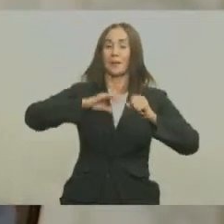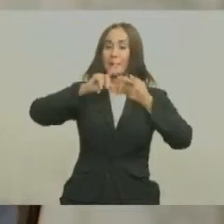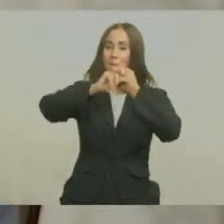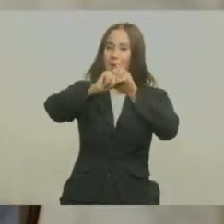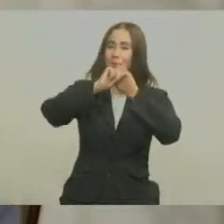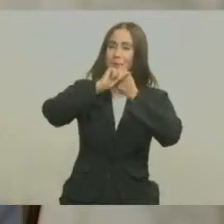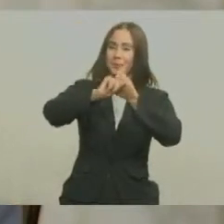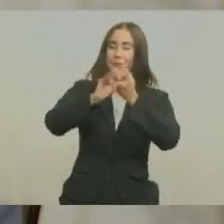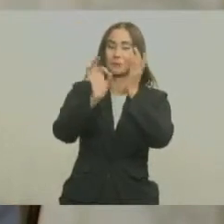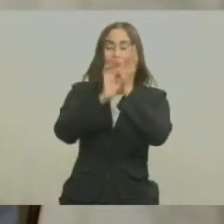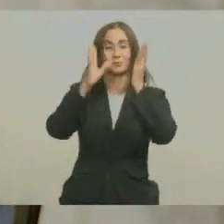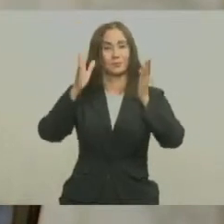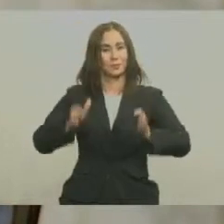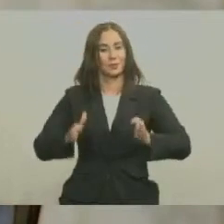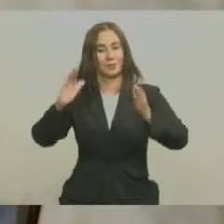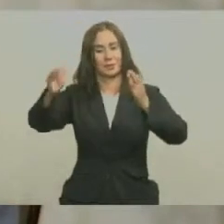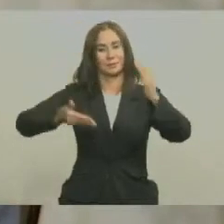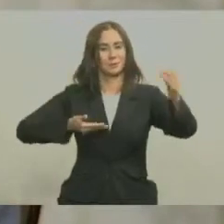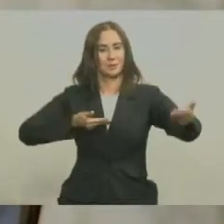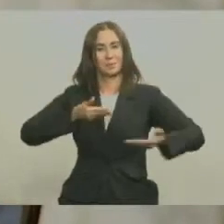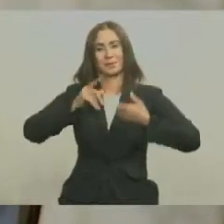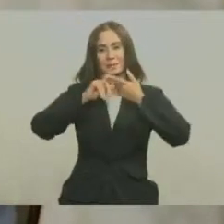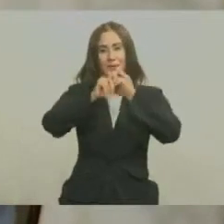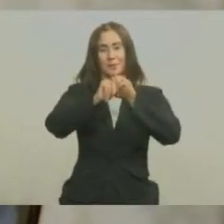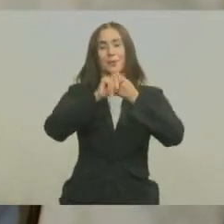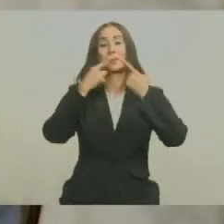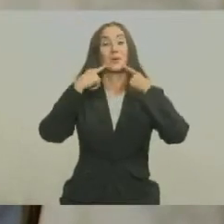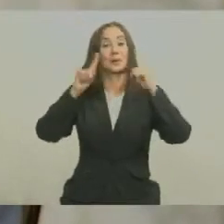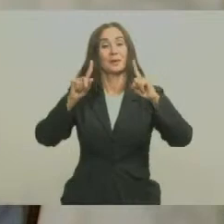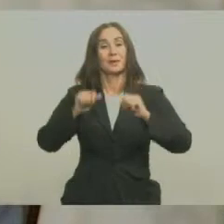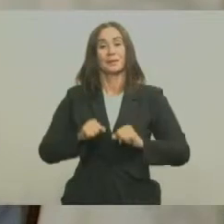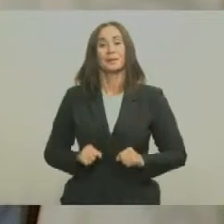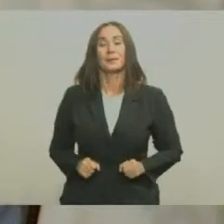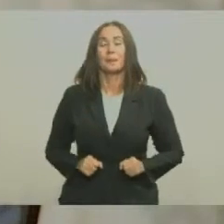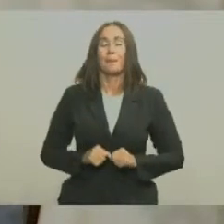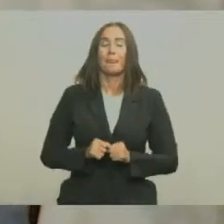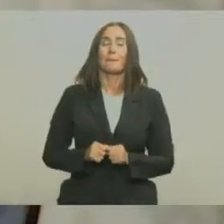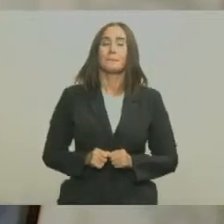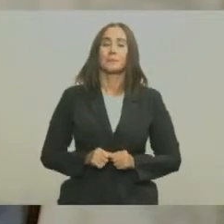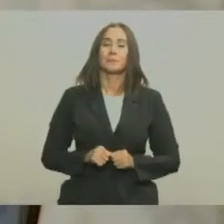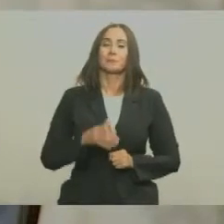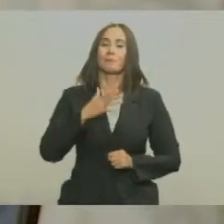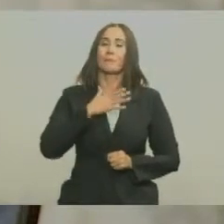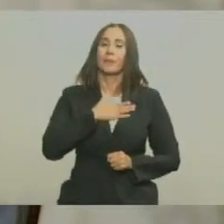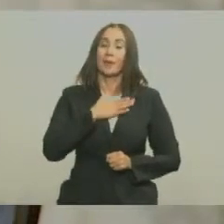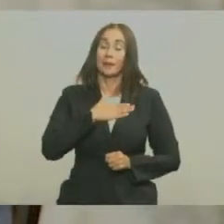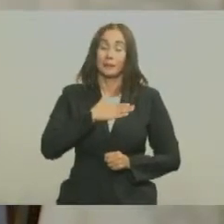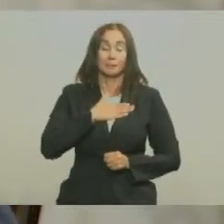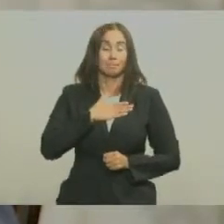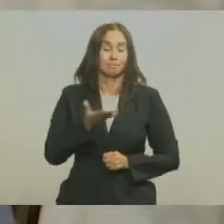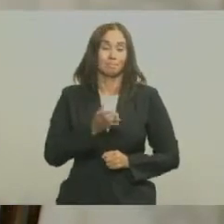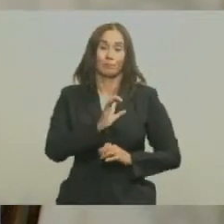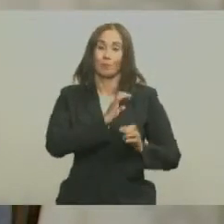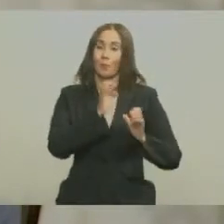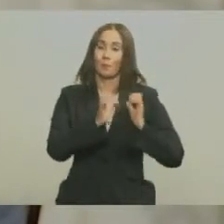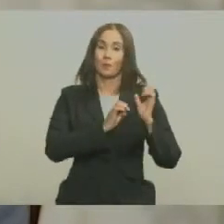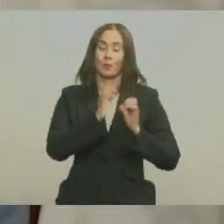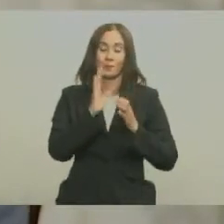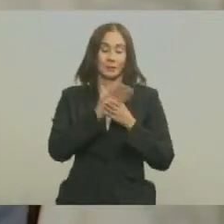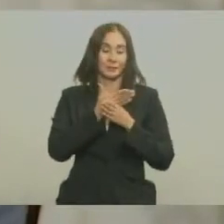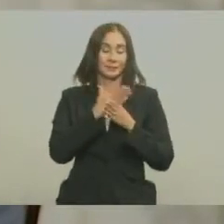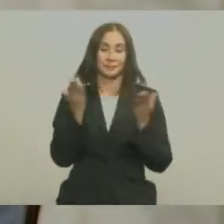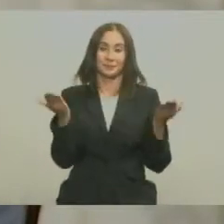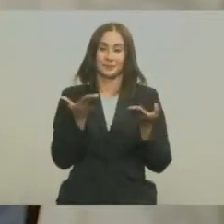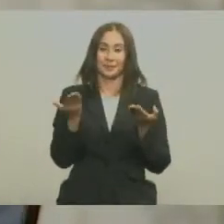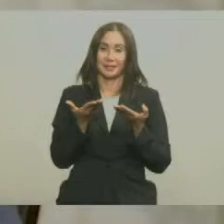colegas, funcionarios, invitados, amigos de la prensa. Para mí es sumamente emocionante participar